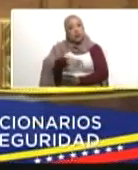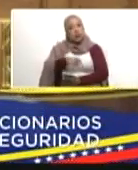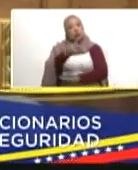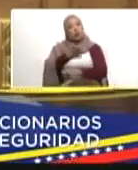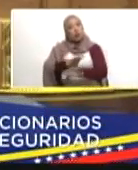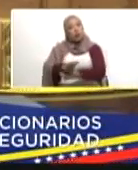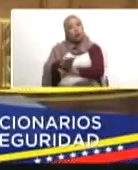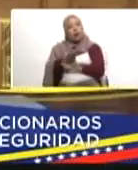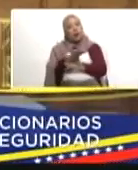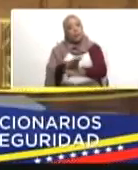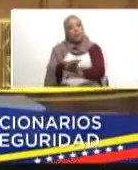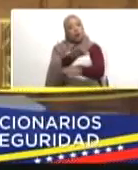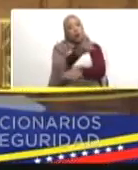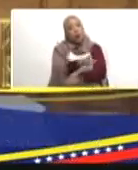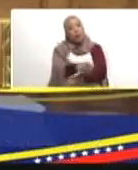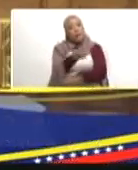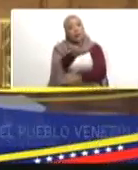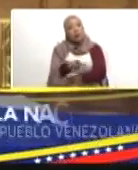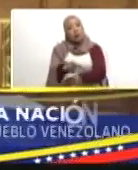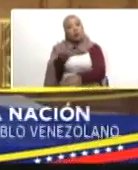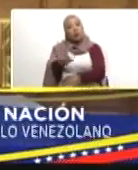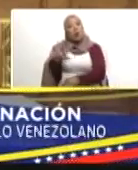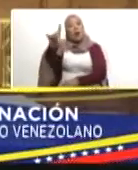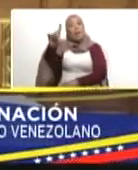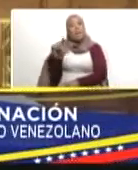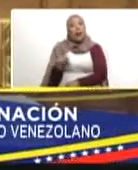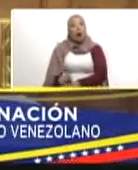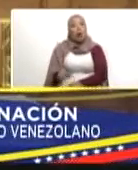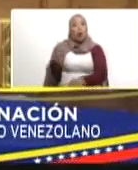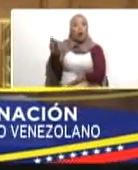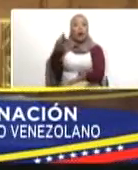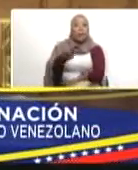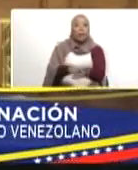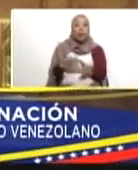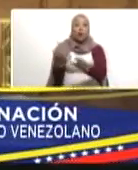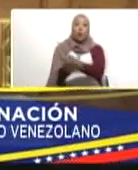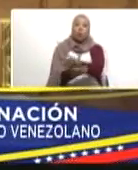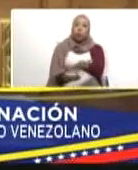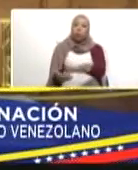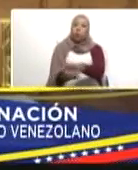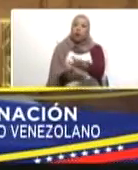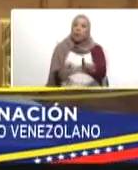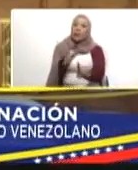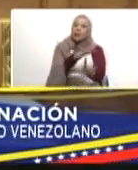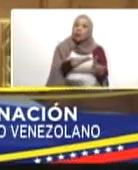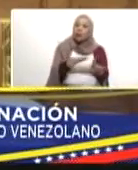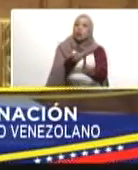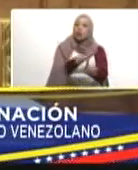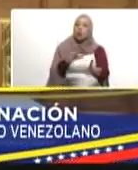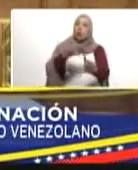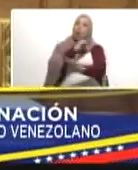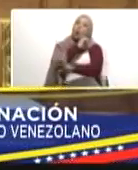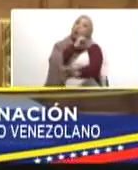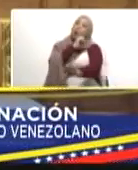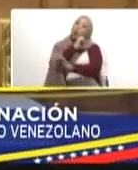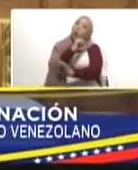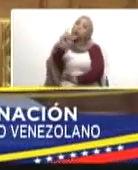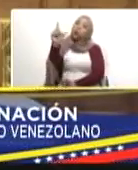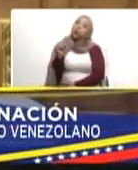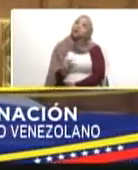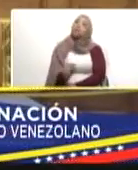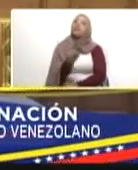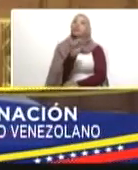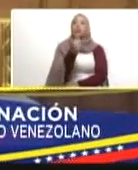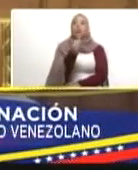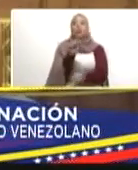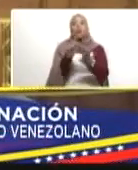cuidar y que el índice de criminalidad de este último año 2023 pudimos bajarlo en más del